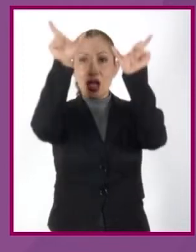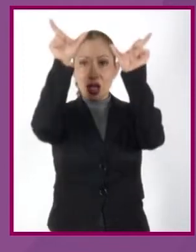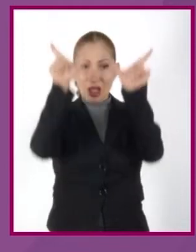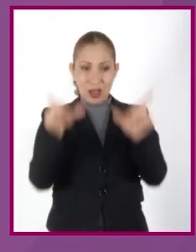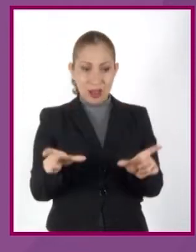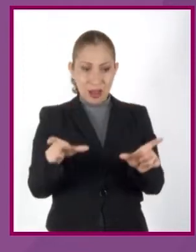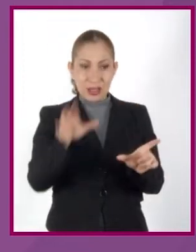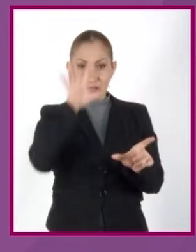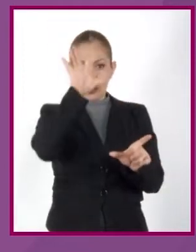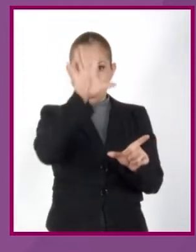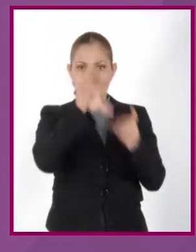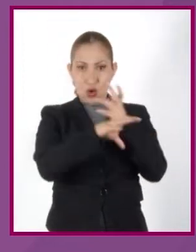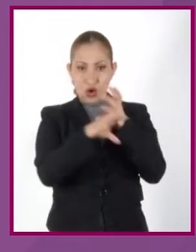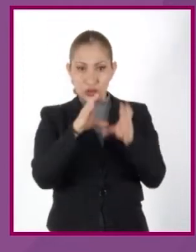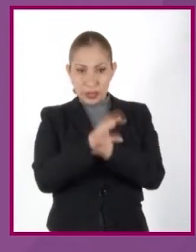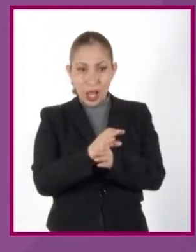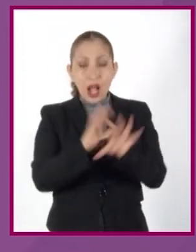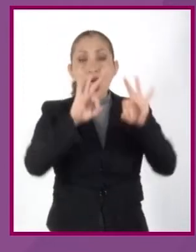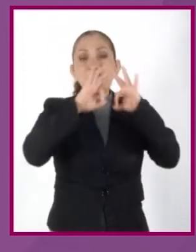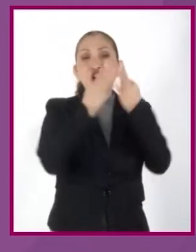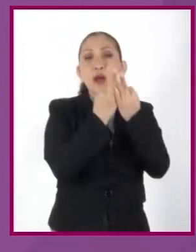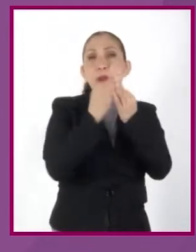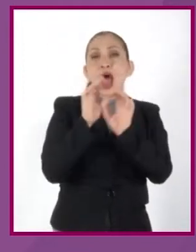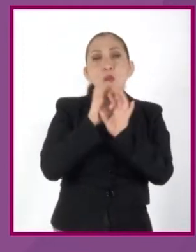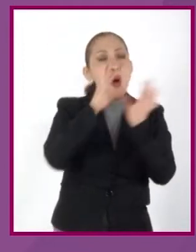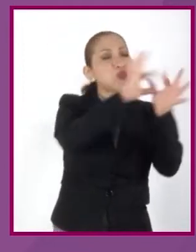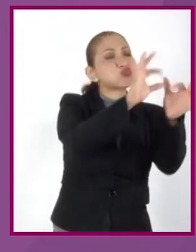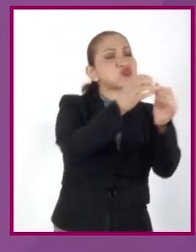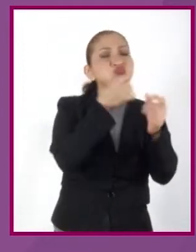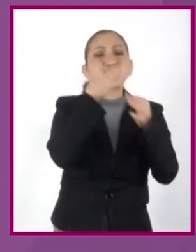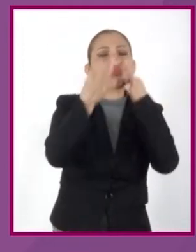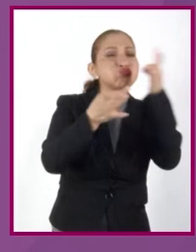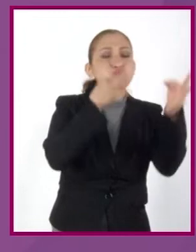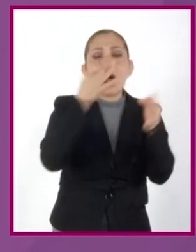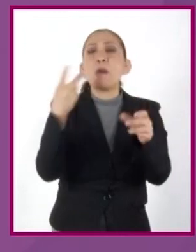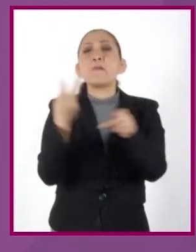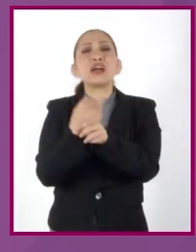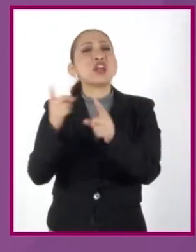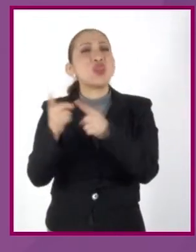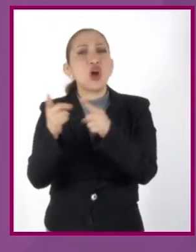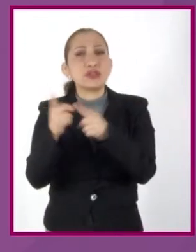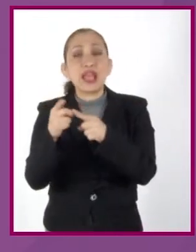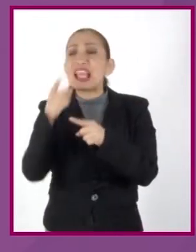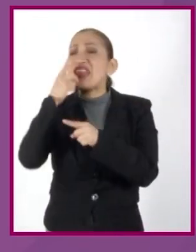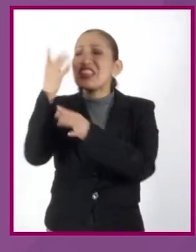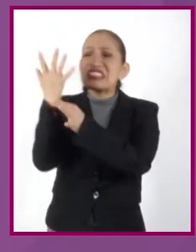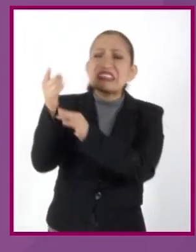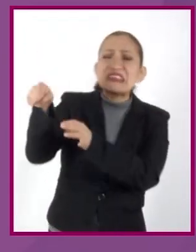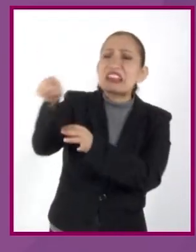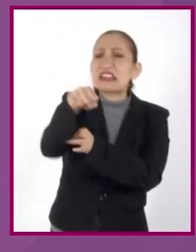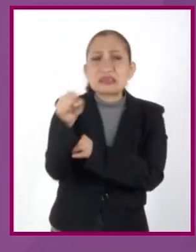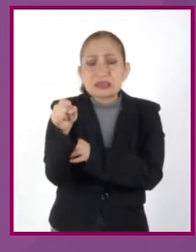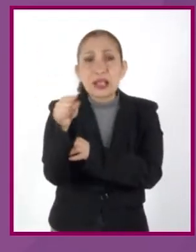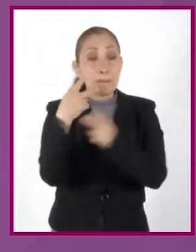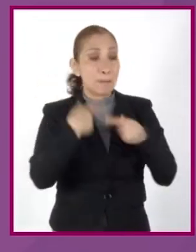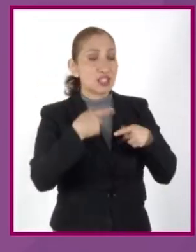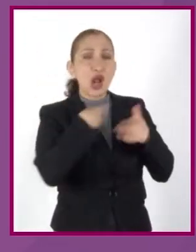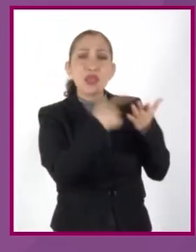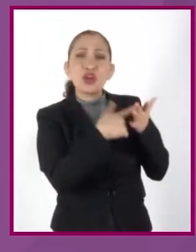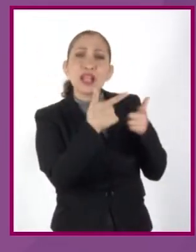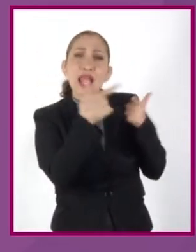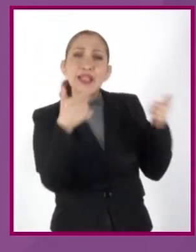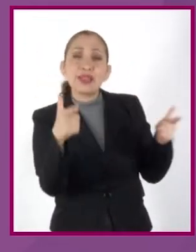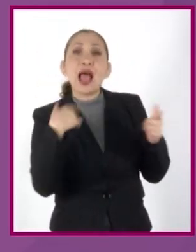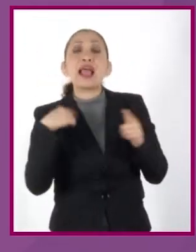5 aspectos. Manera en que se transmite, lugar donde ocurre, lo que cuenta o explica, personajes y